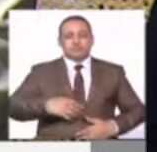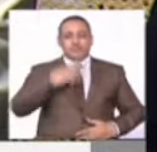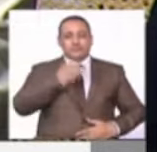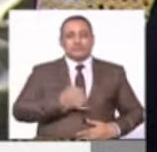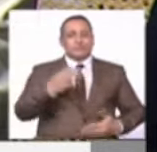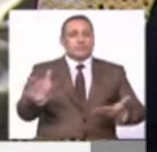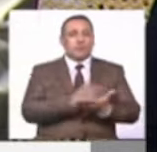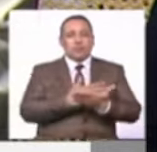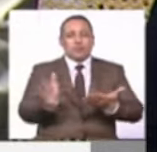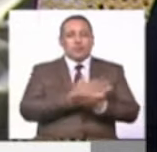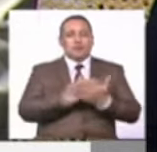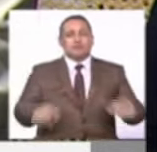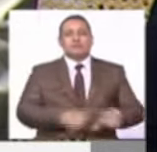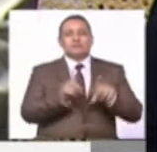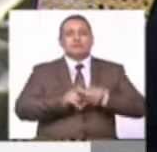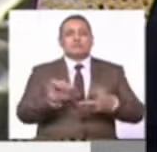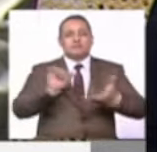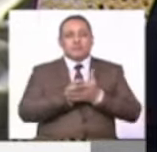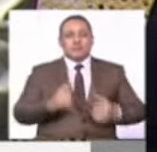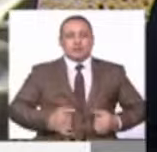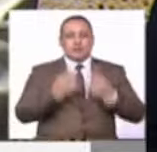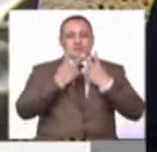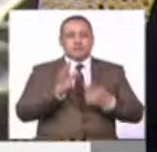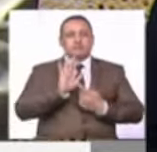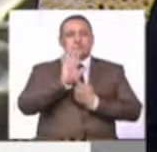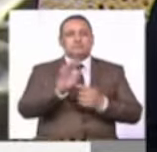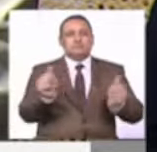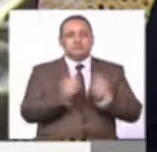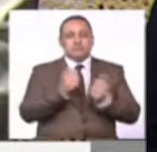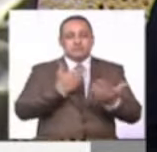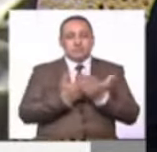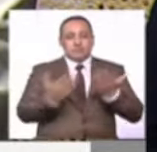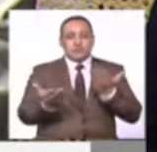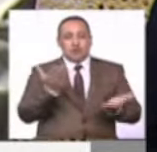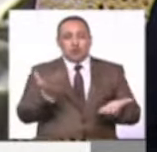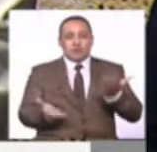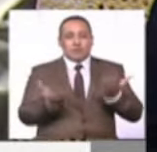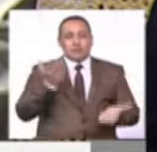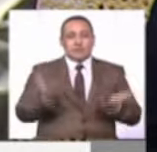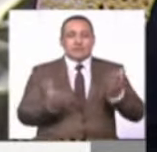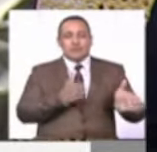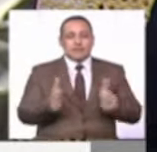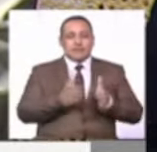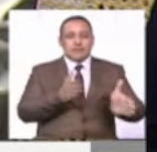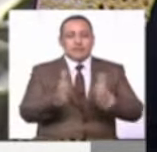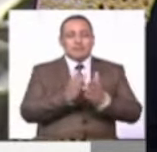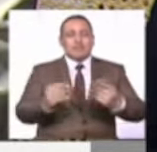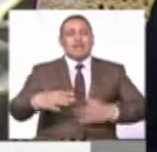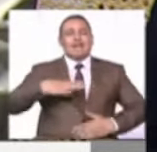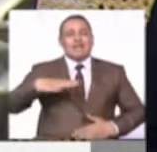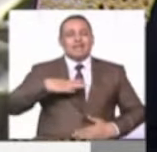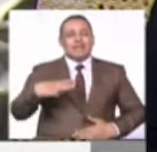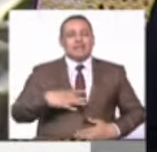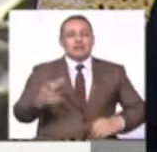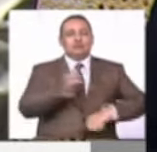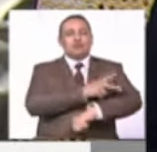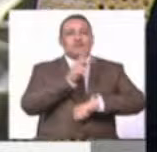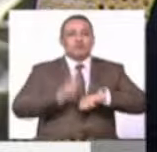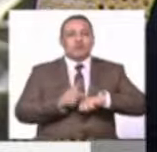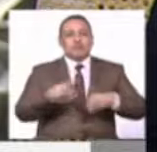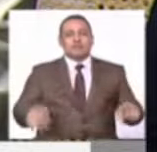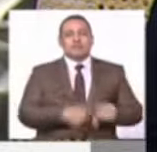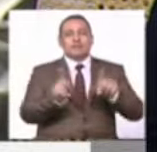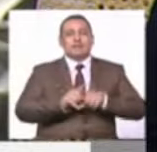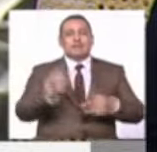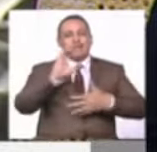no existe también sea el reflejo de sopesar la trayectoria ética y profesional que